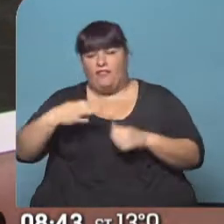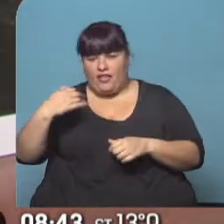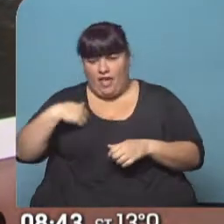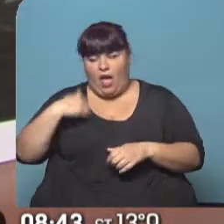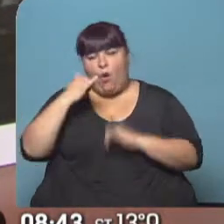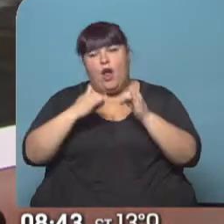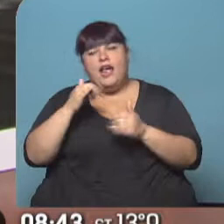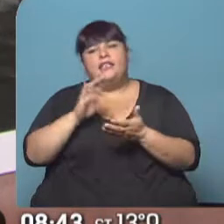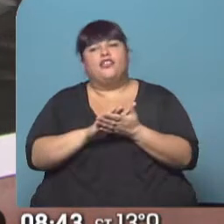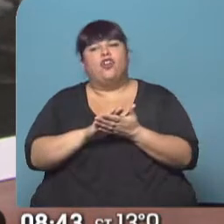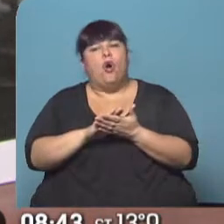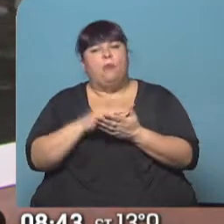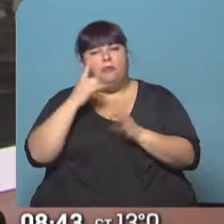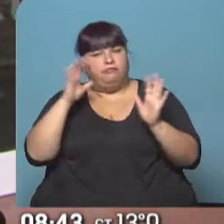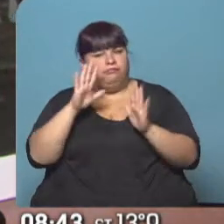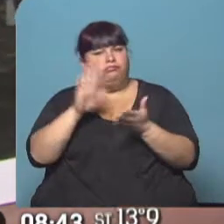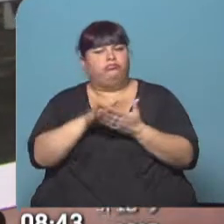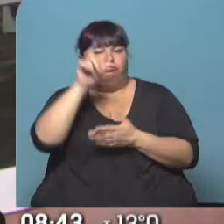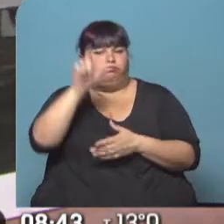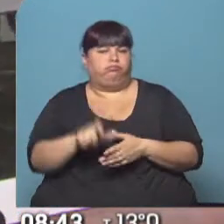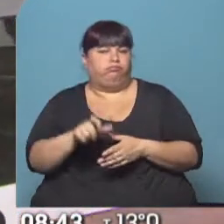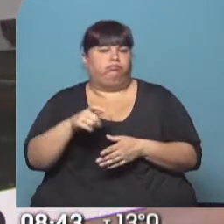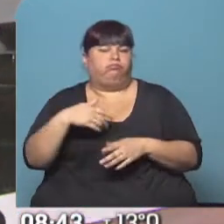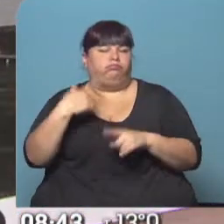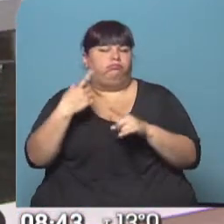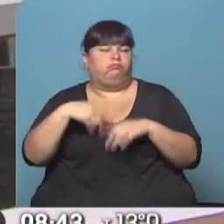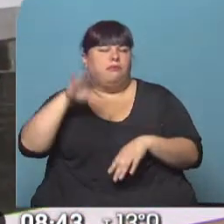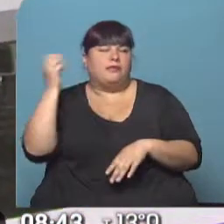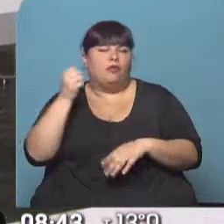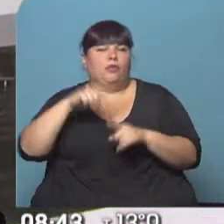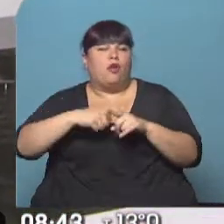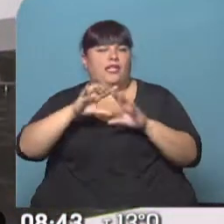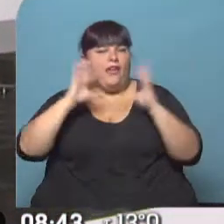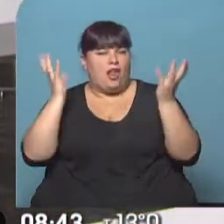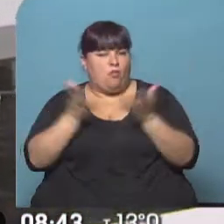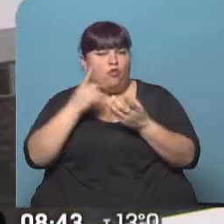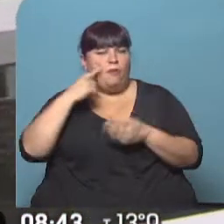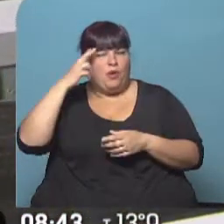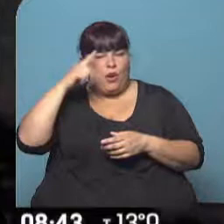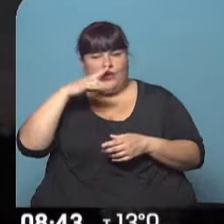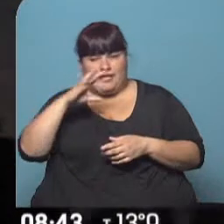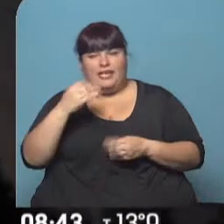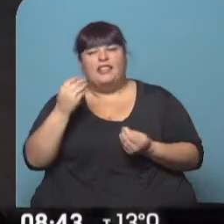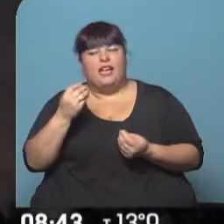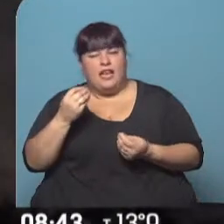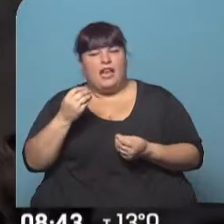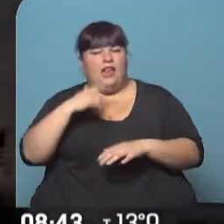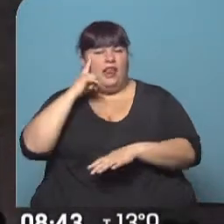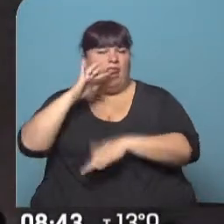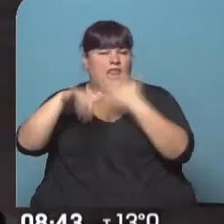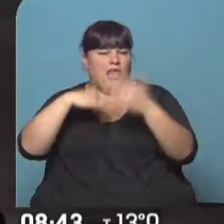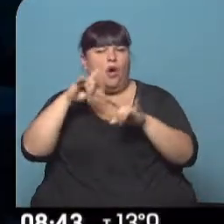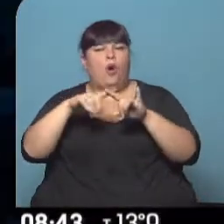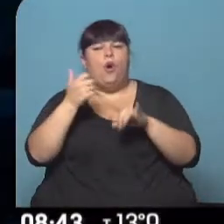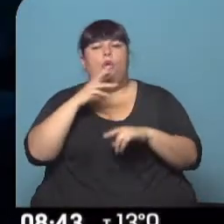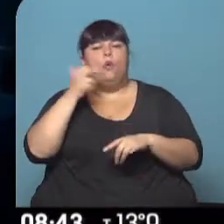que muestra una de las caras menos conocidas de uno de los eventos más resonantes de la política mundial de los 70. Hablamos del escándalo de